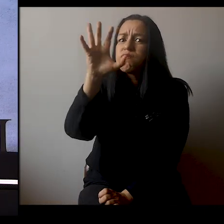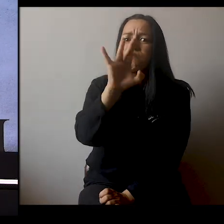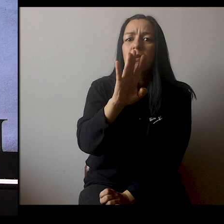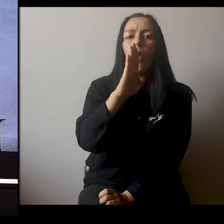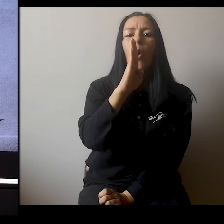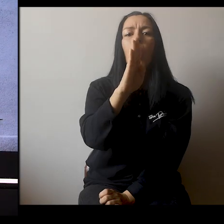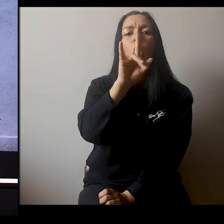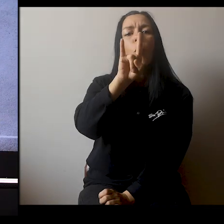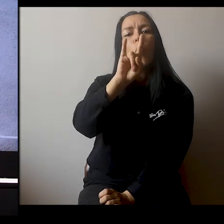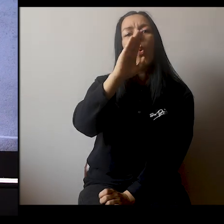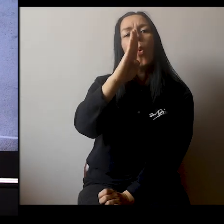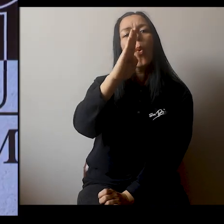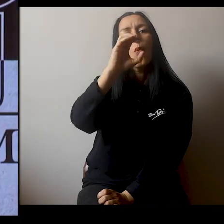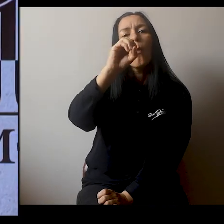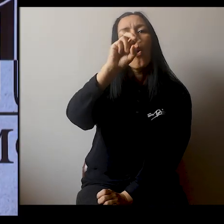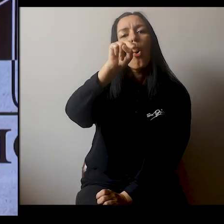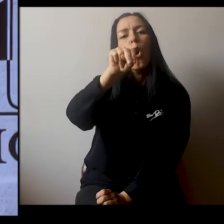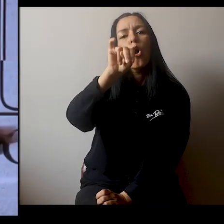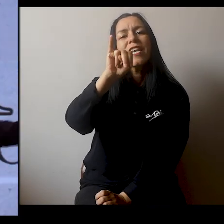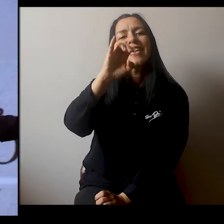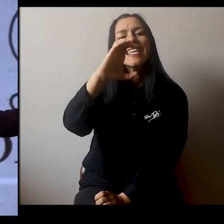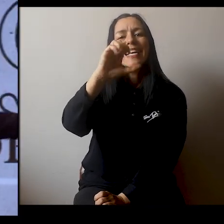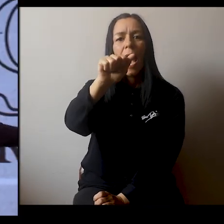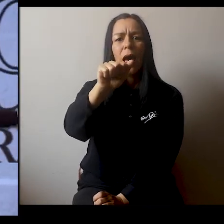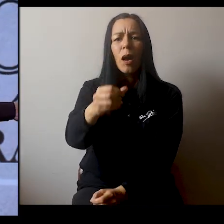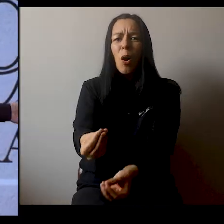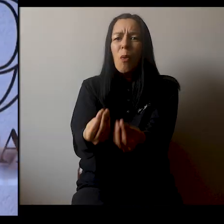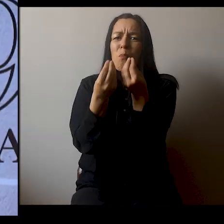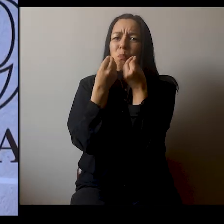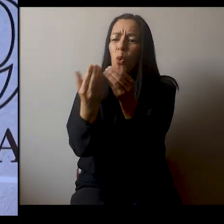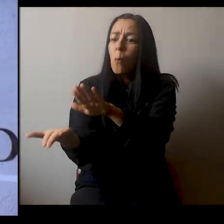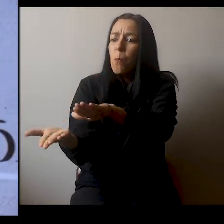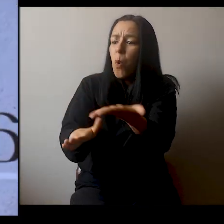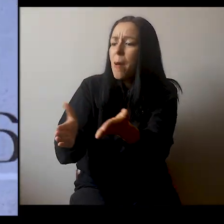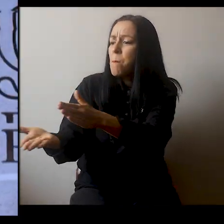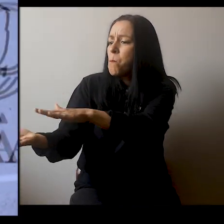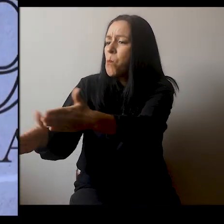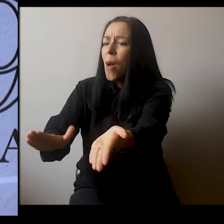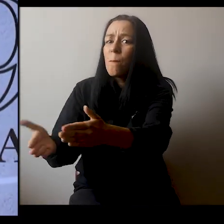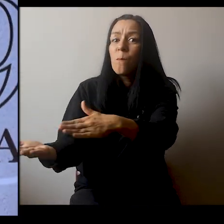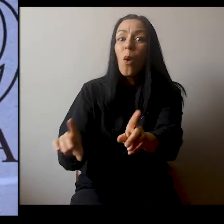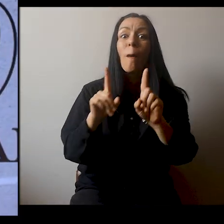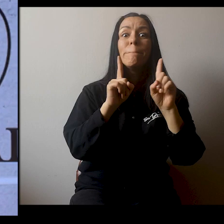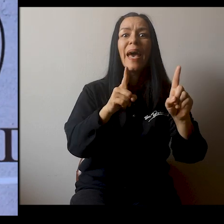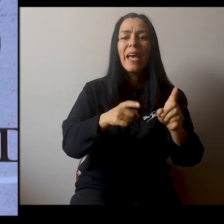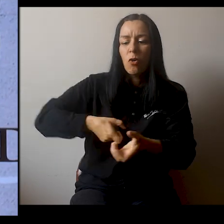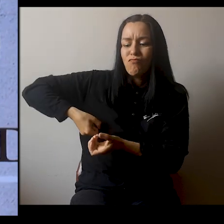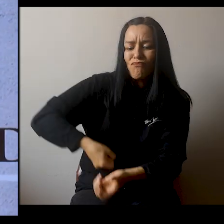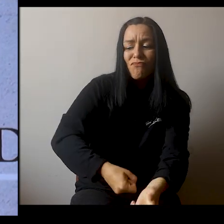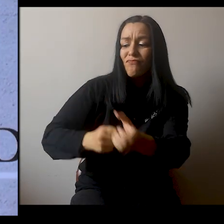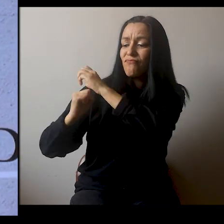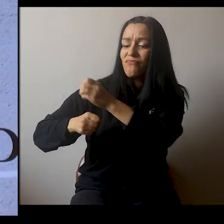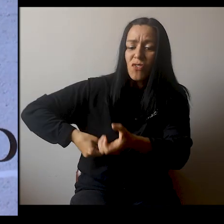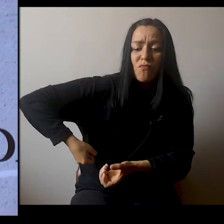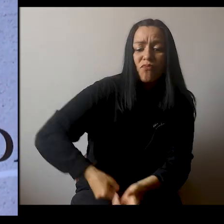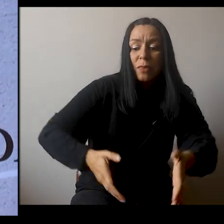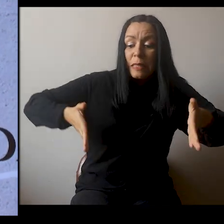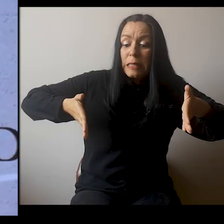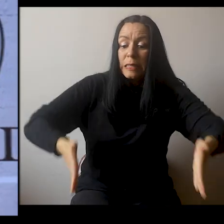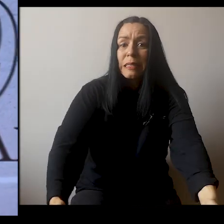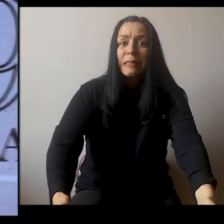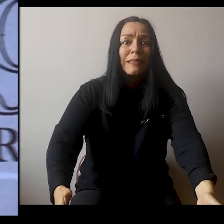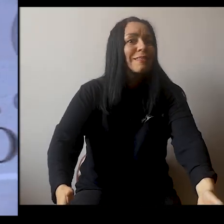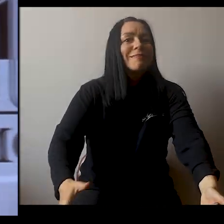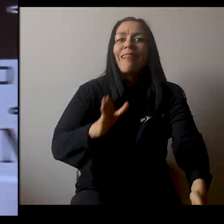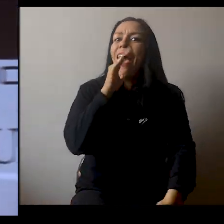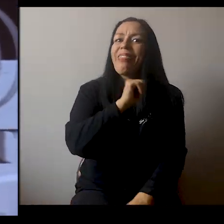plaga bubónica. Y muchos habían muerto, pero no había nadie que enterrara a los muertos, porque